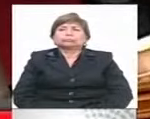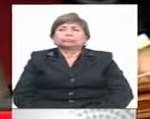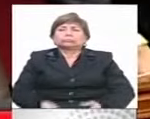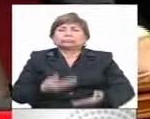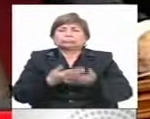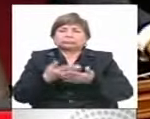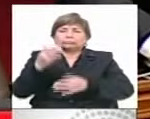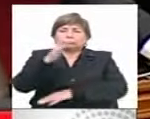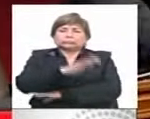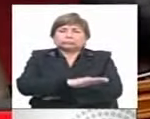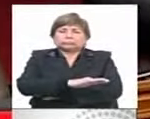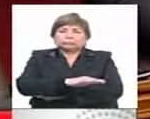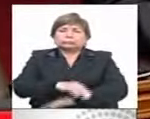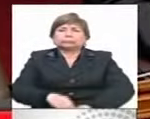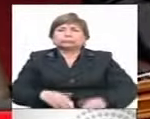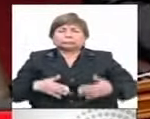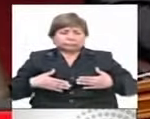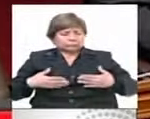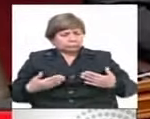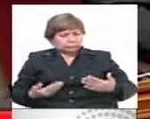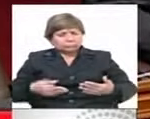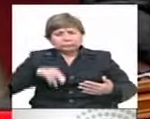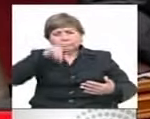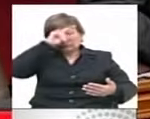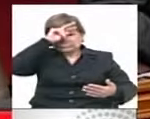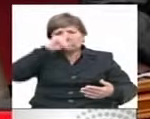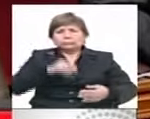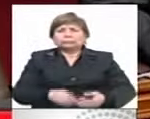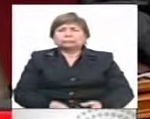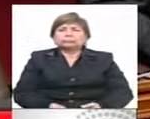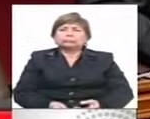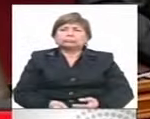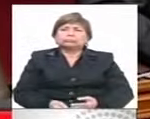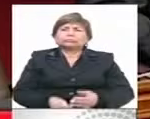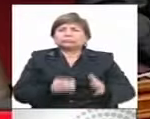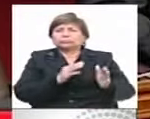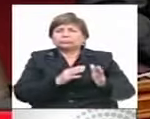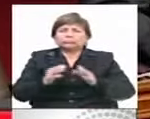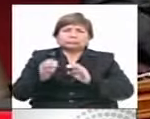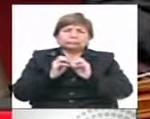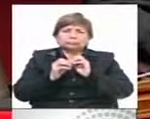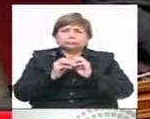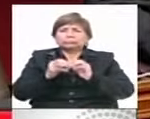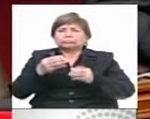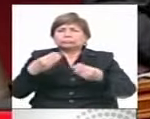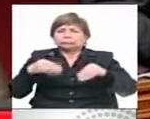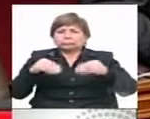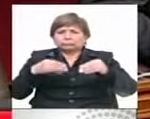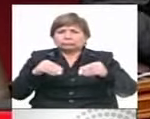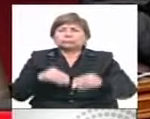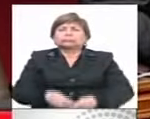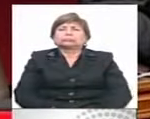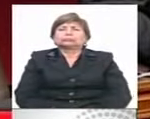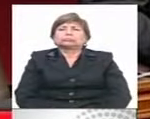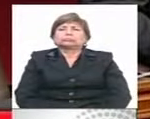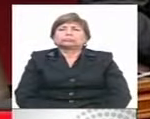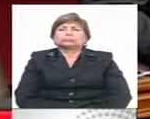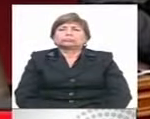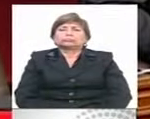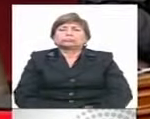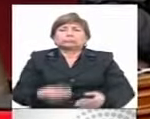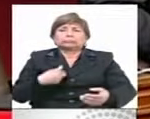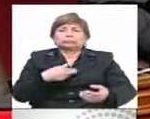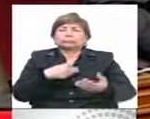tardes. Podemos Perú es defensor de la economía social de mercado. Nosotros